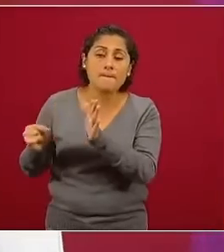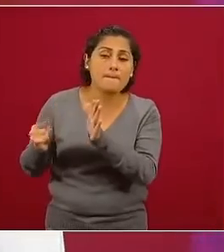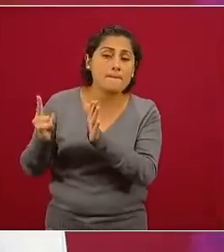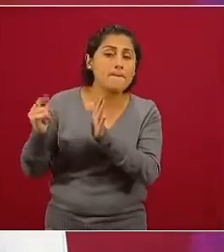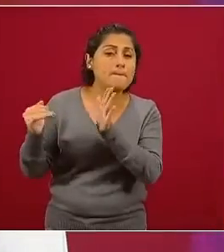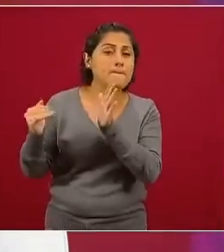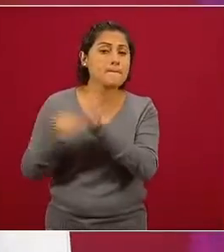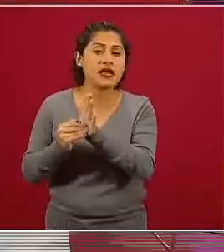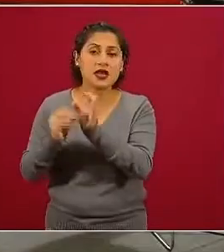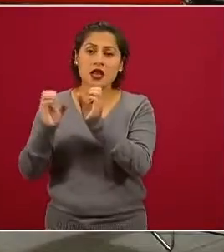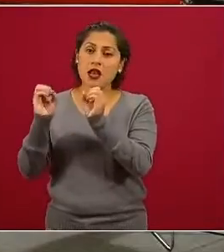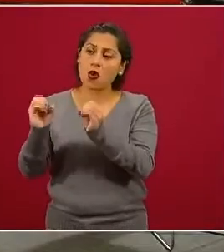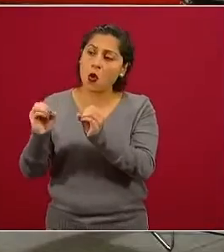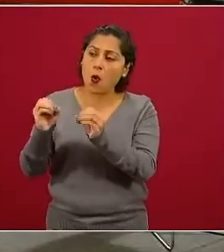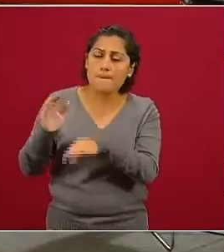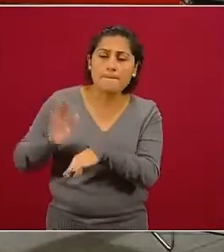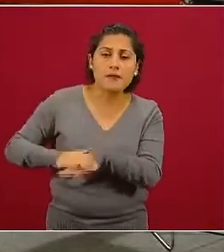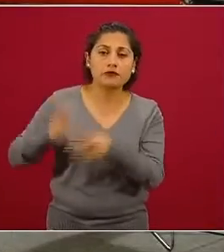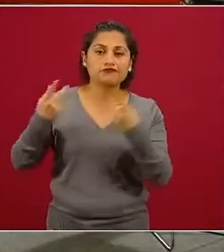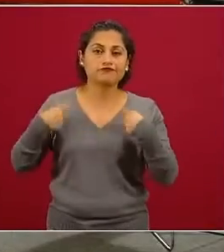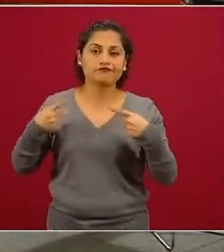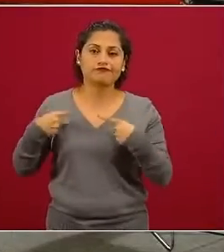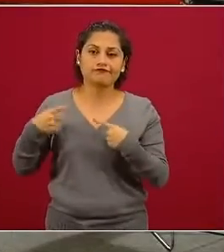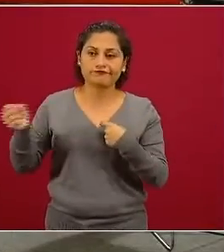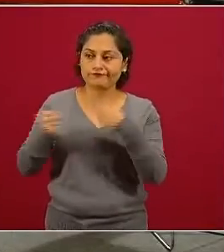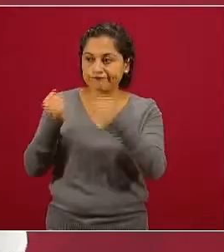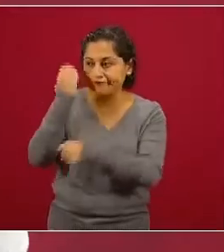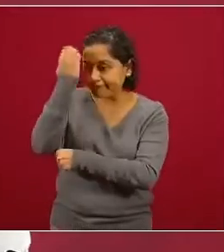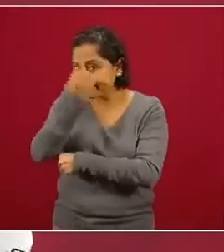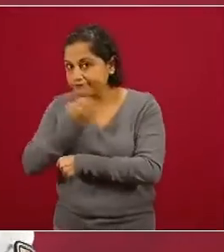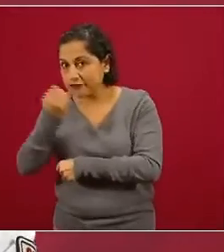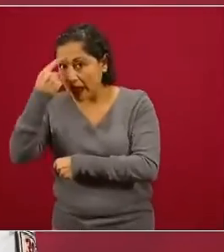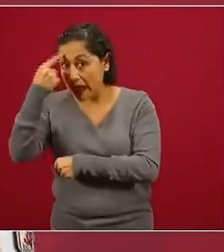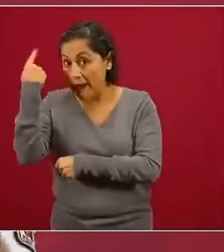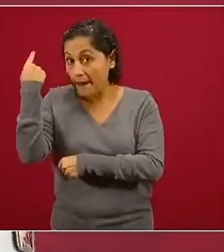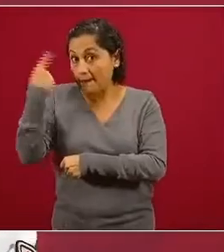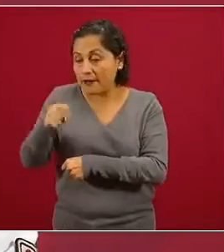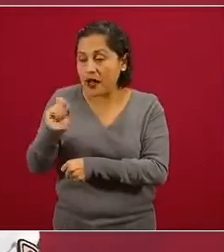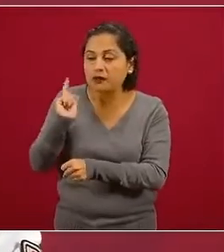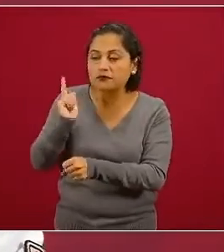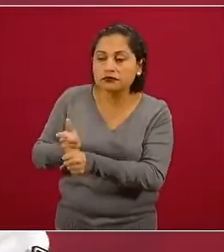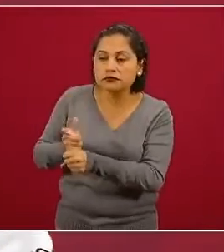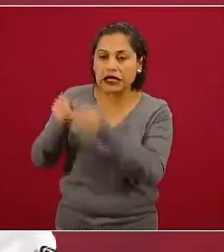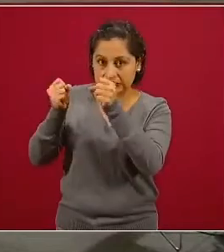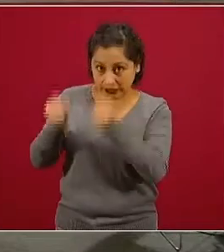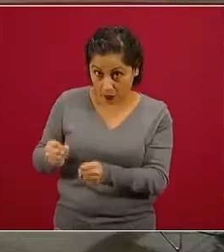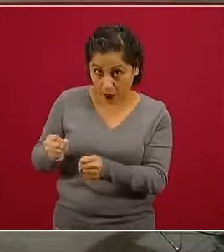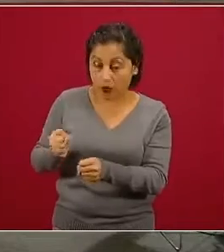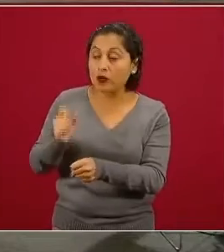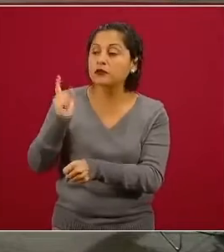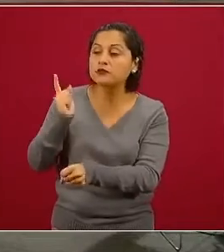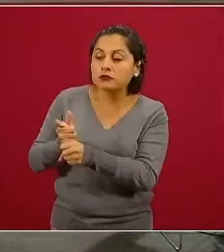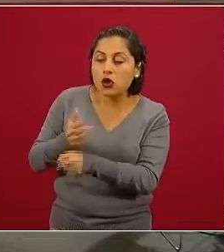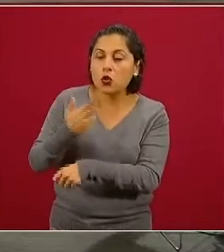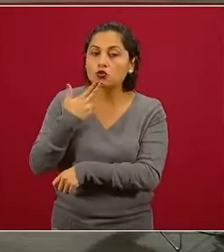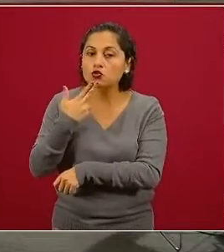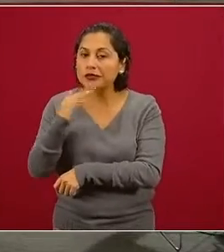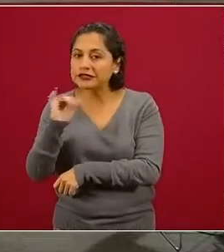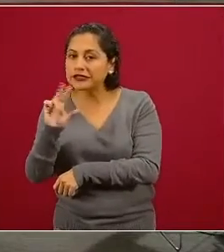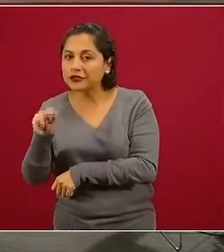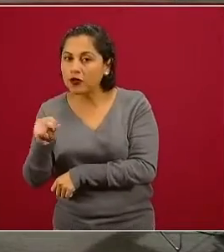la seguridad. En la fase 2 se involucran centenas de personas. El propósito sigue siendo investigar la seguridad,